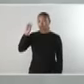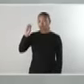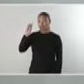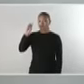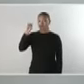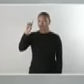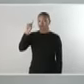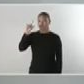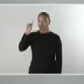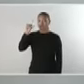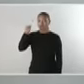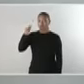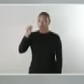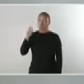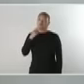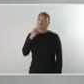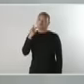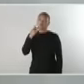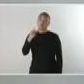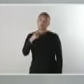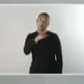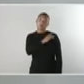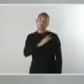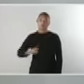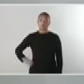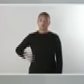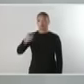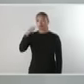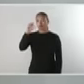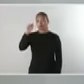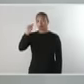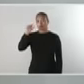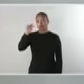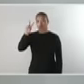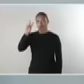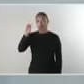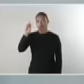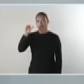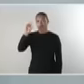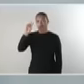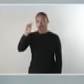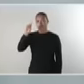la palabra por un minuto su candidato Gustavo Adolfo Cárdenas Gutiérrez